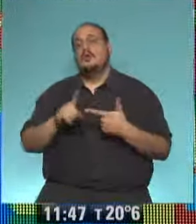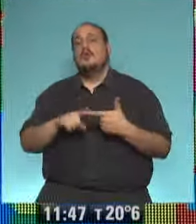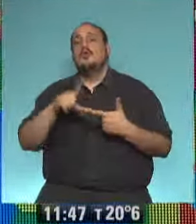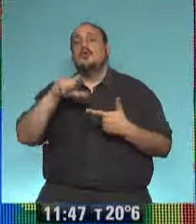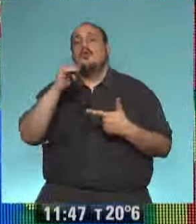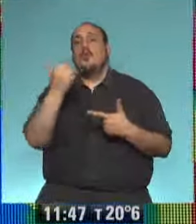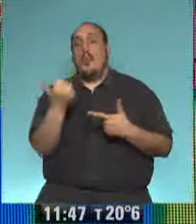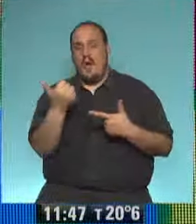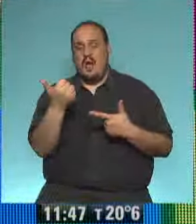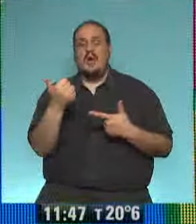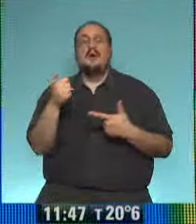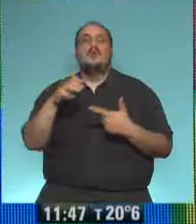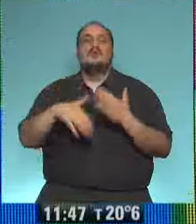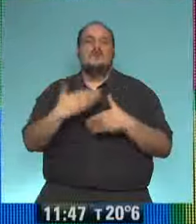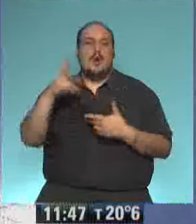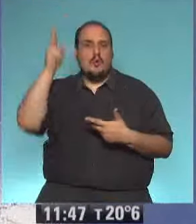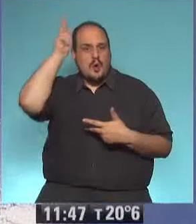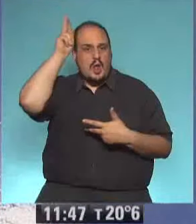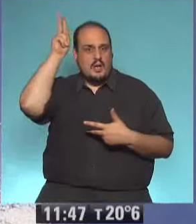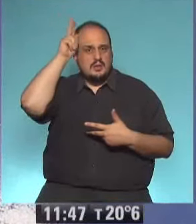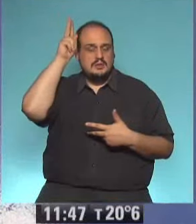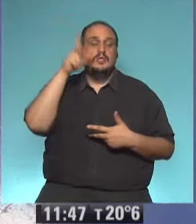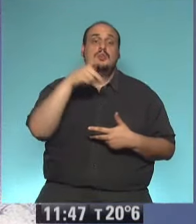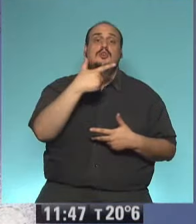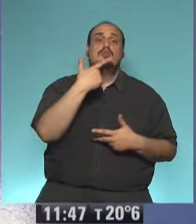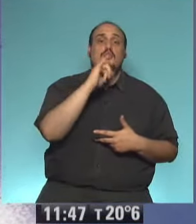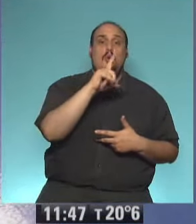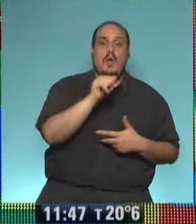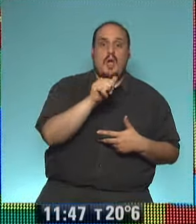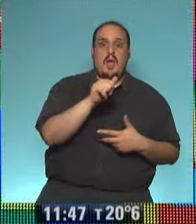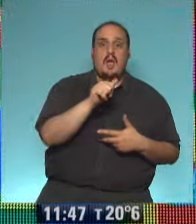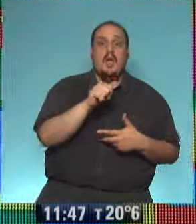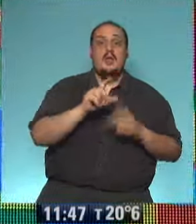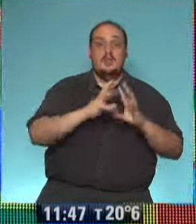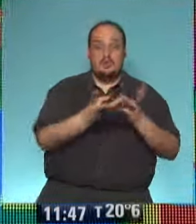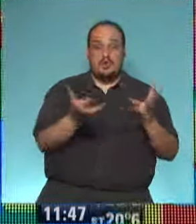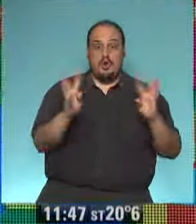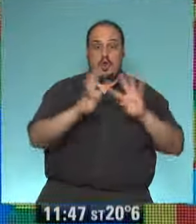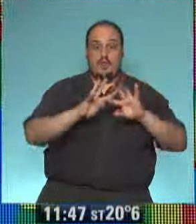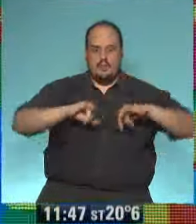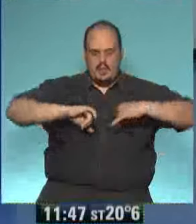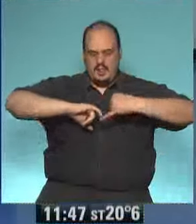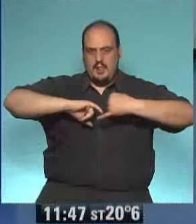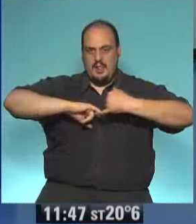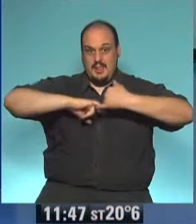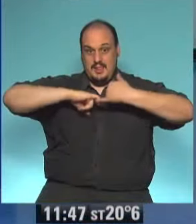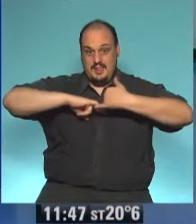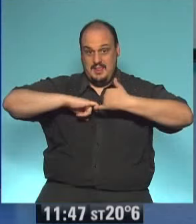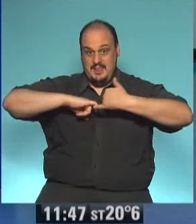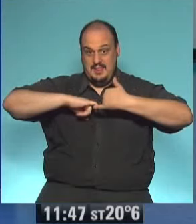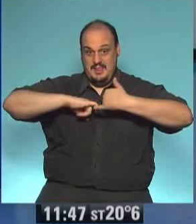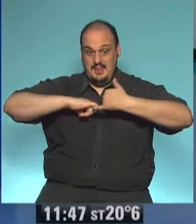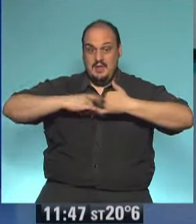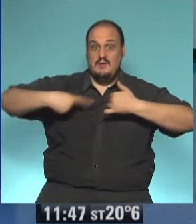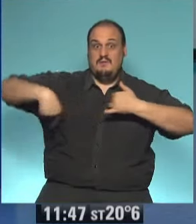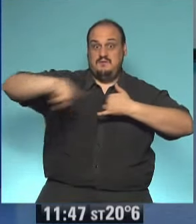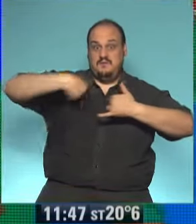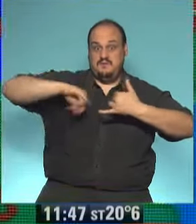guaraní. Y que el cuá era rondas tomadas solo con el dedo índice y se aceleraba y quedaba fuera quien se